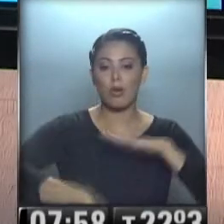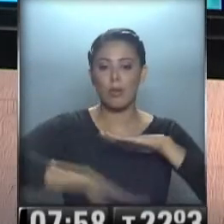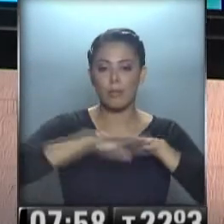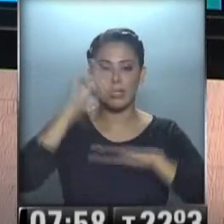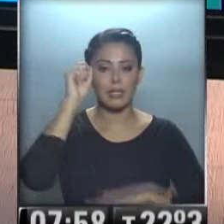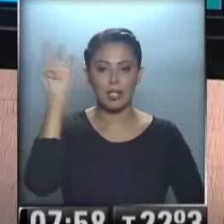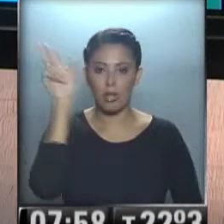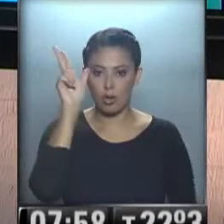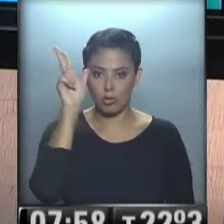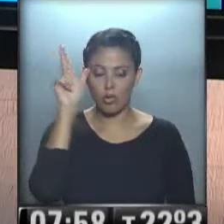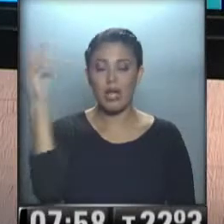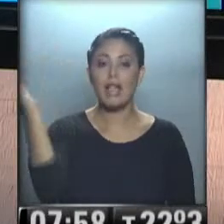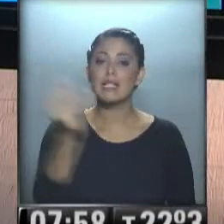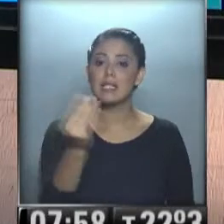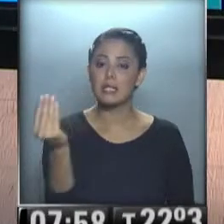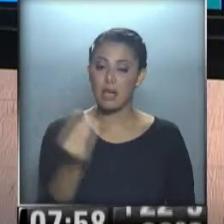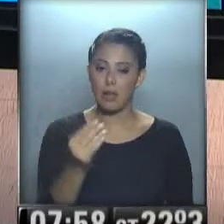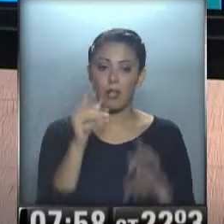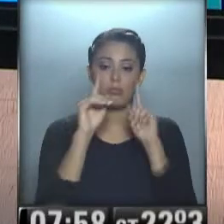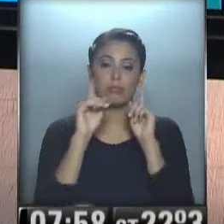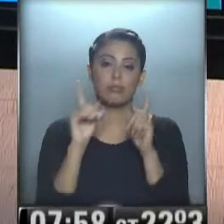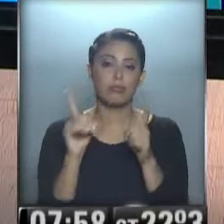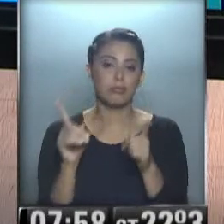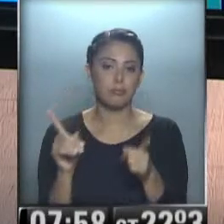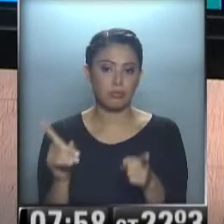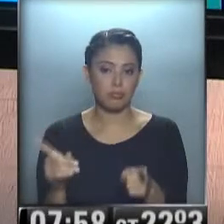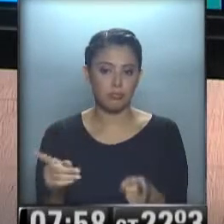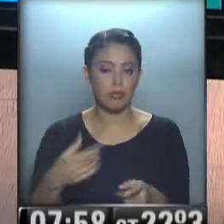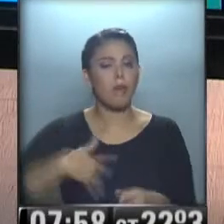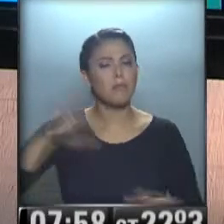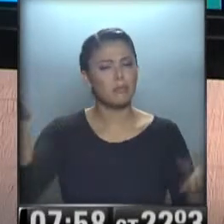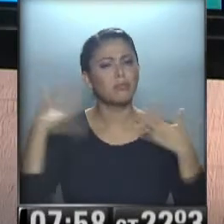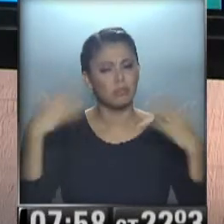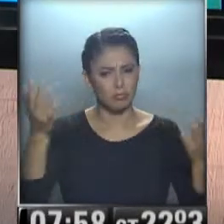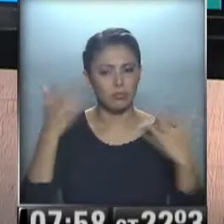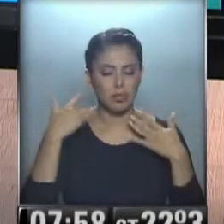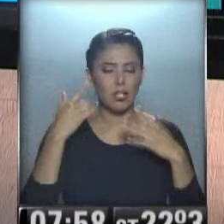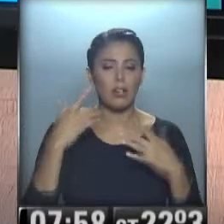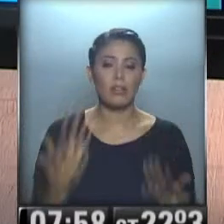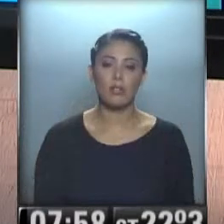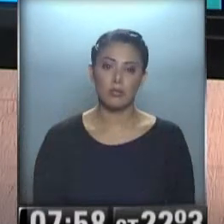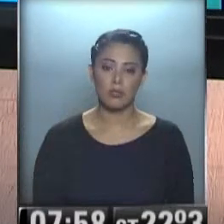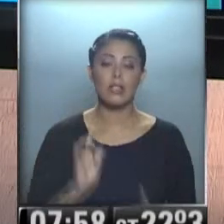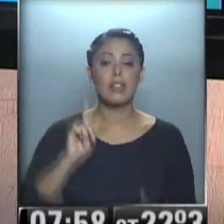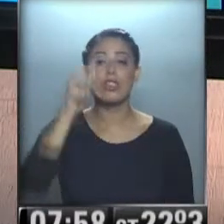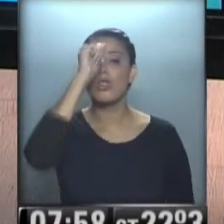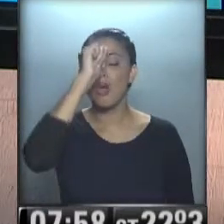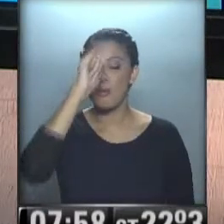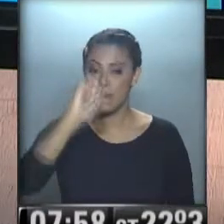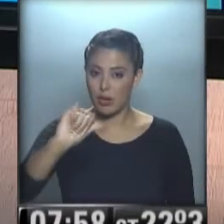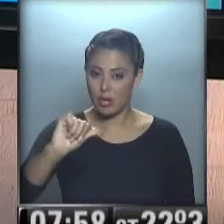38. Sábado se mantendría todavía mucho, con mucho calor, altas temperaturas. Y el domingo,